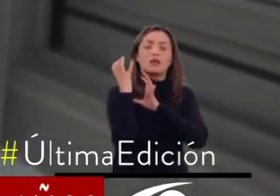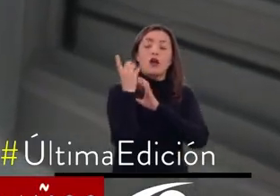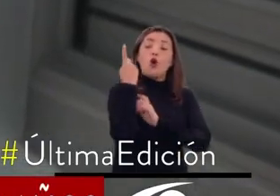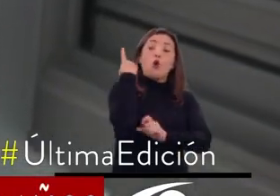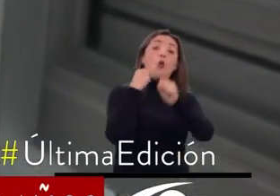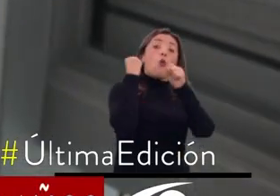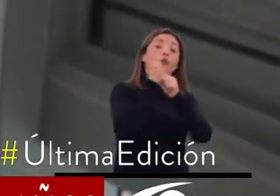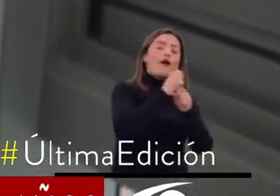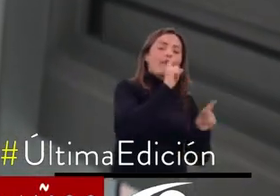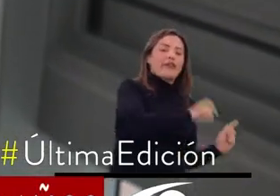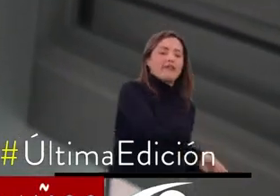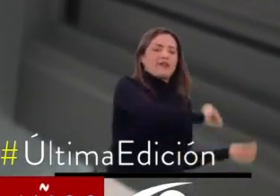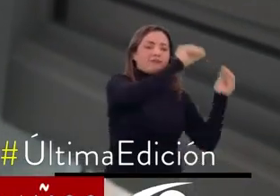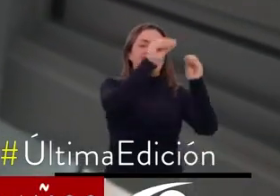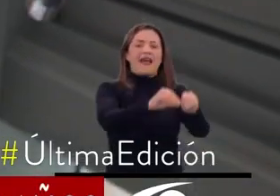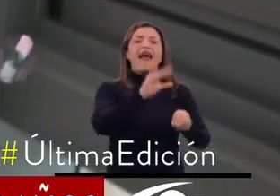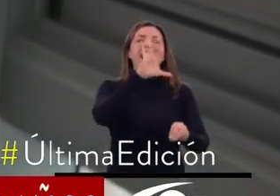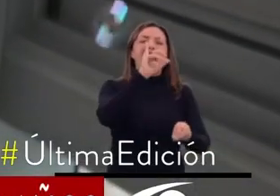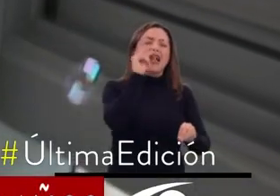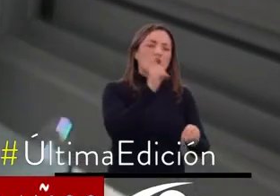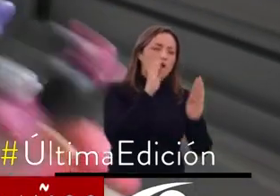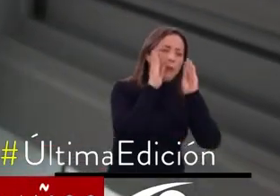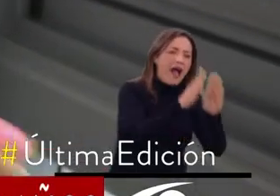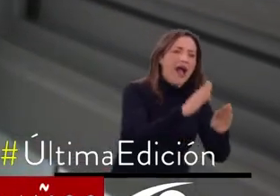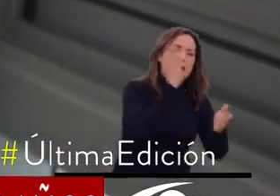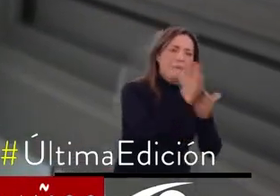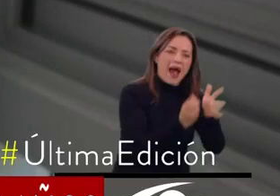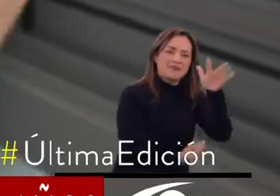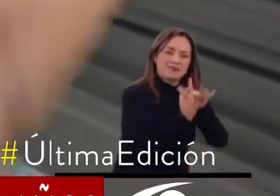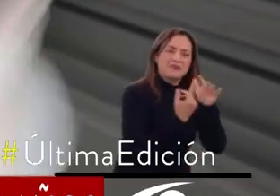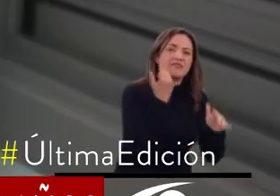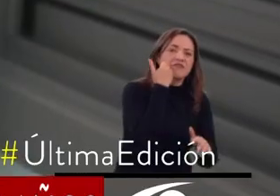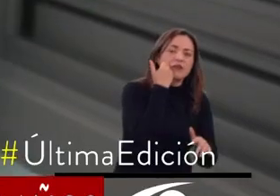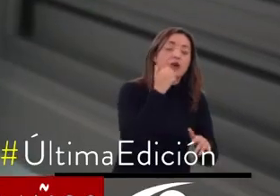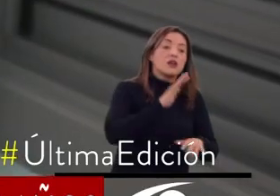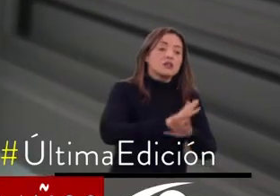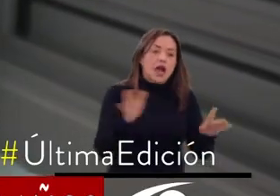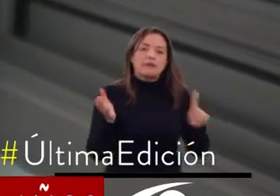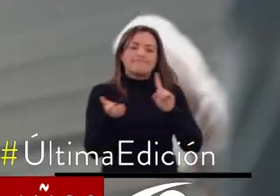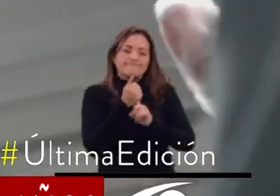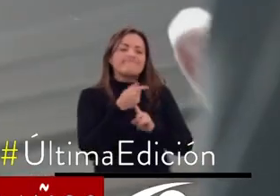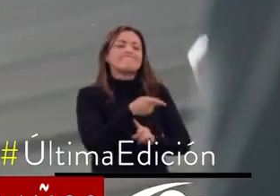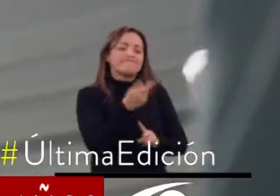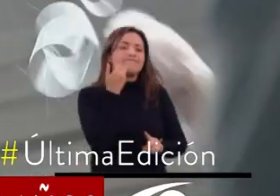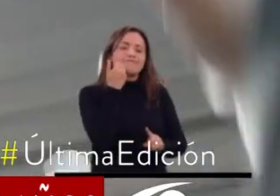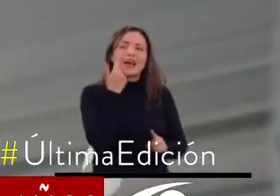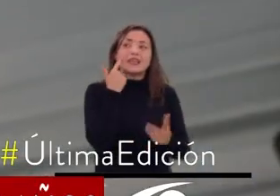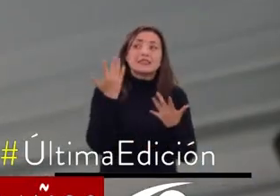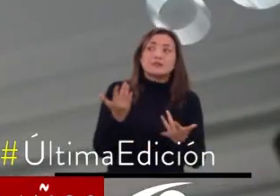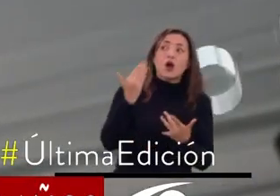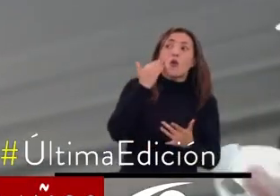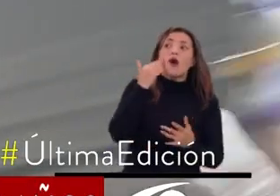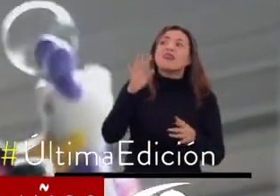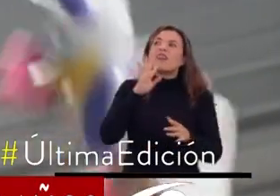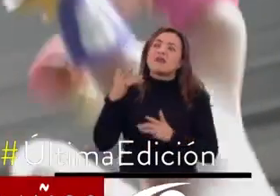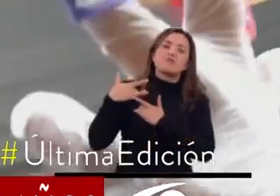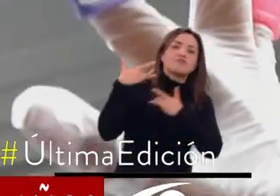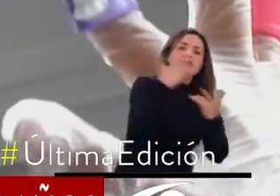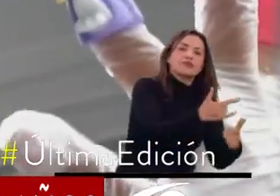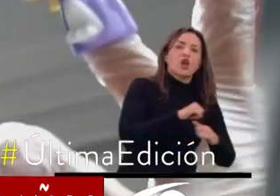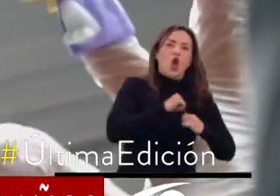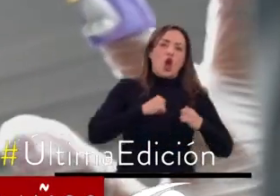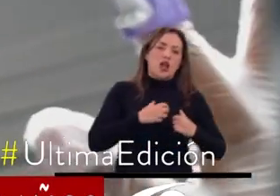que desplazarse hasta Cali para atender su enfermedad y luego del diagnóstico debieron someterse a la espera para lograr encontrar un donante de